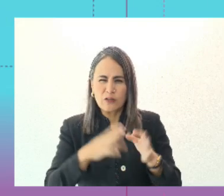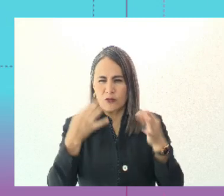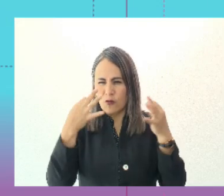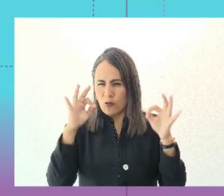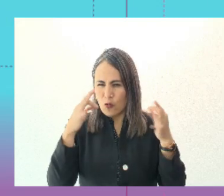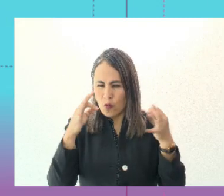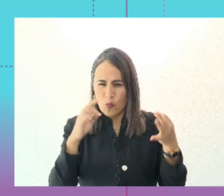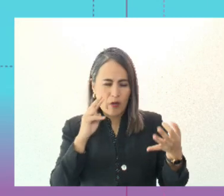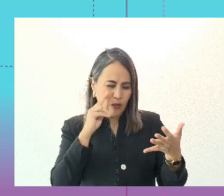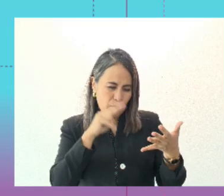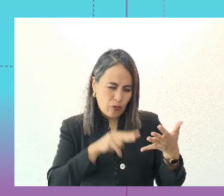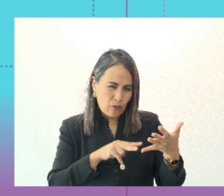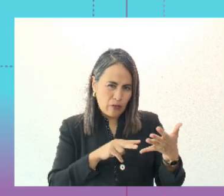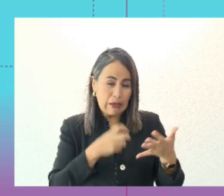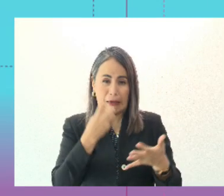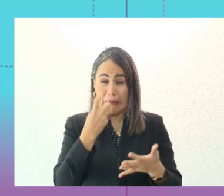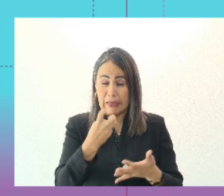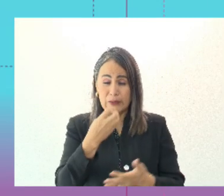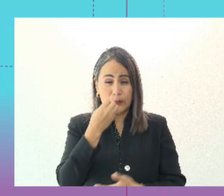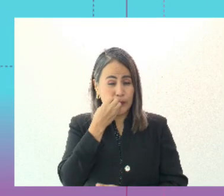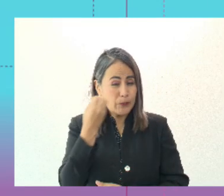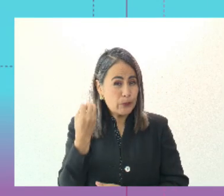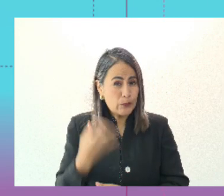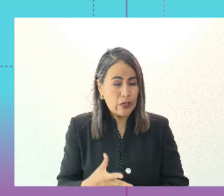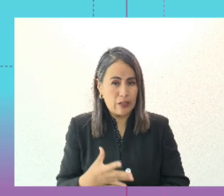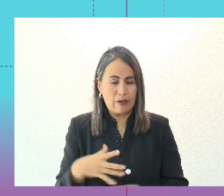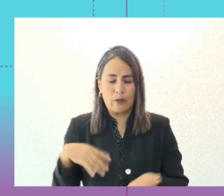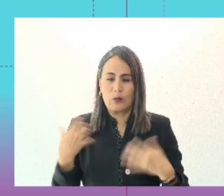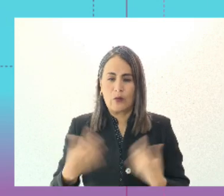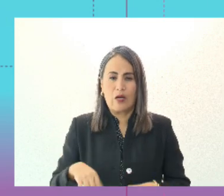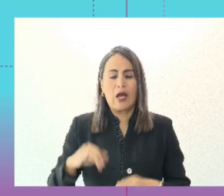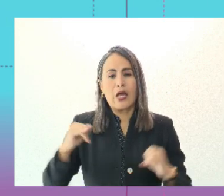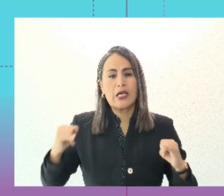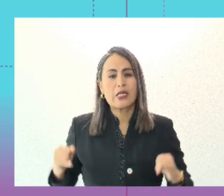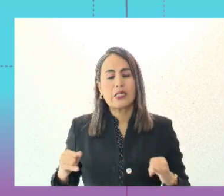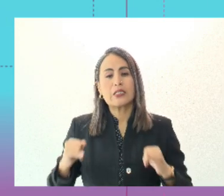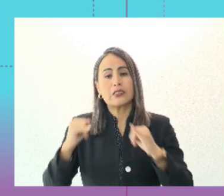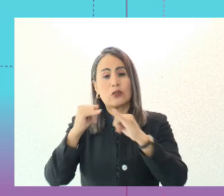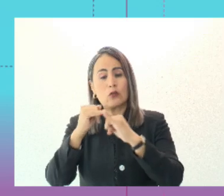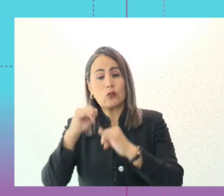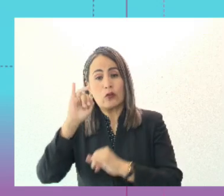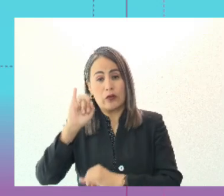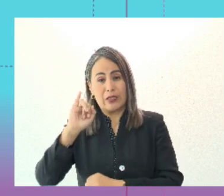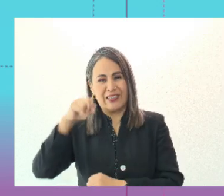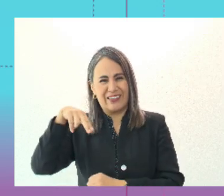son una maravilla. Al instituto nos ha cambiado la visión